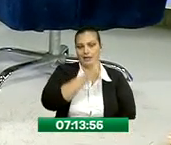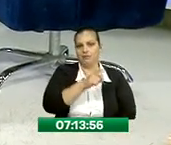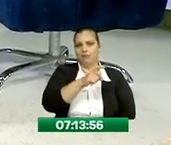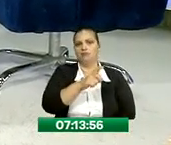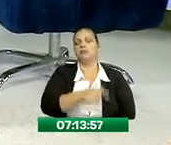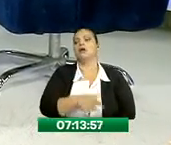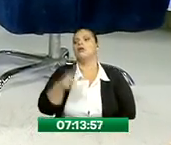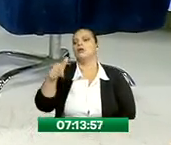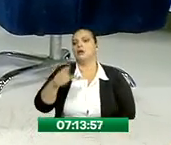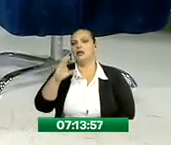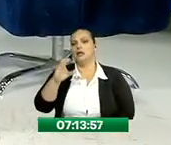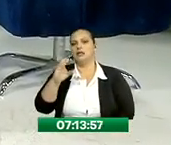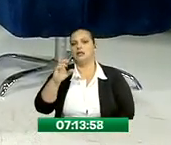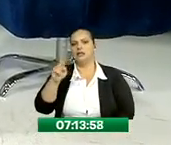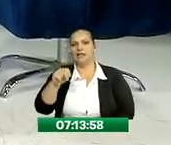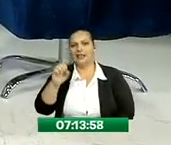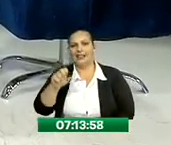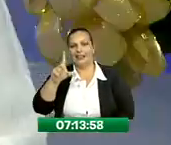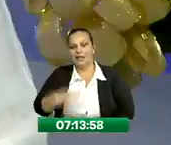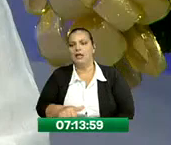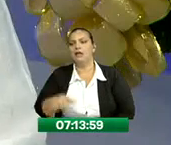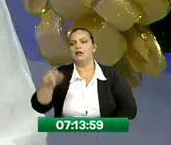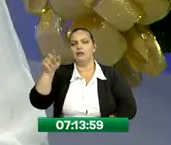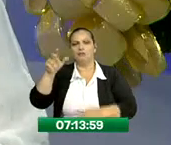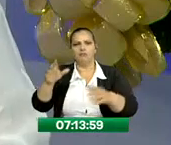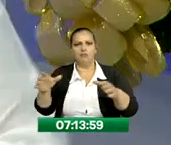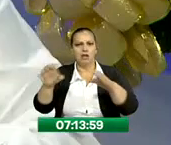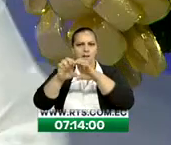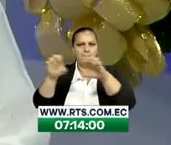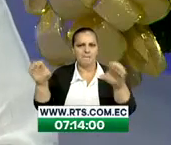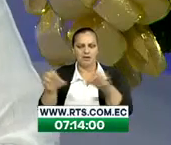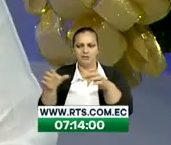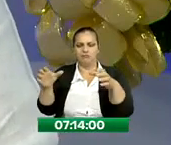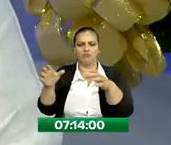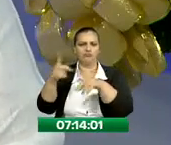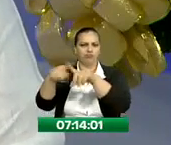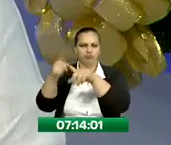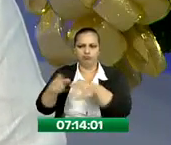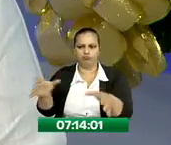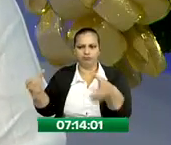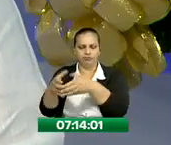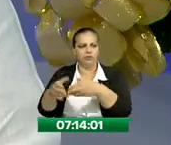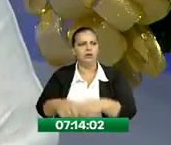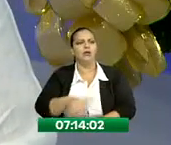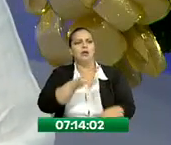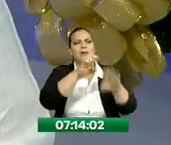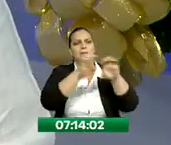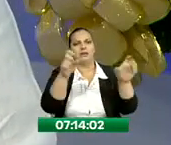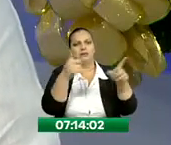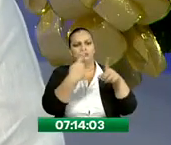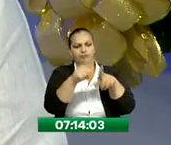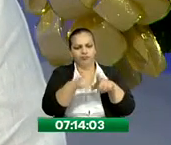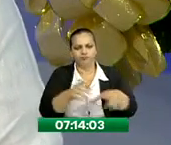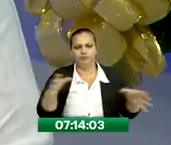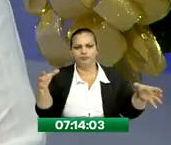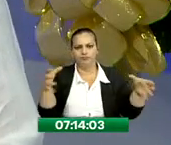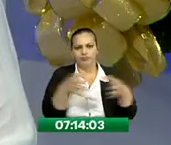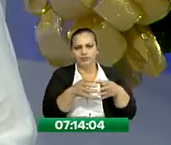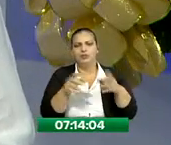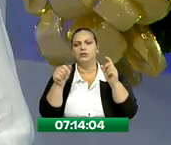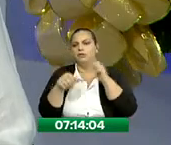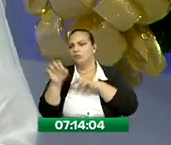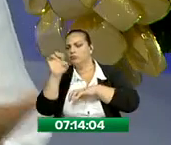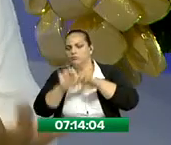de CELEC. Bueno, ¿y por qué lo hizo? La intervención de CELEC tiene que ver, primero, una arquitectura institucional obsoleta.